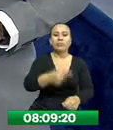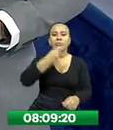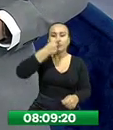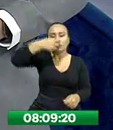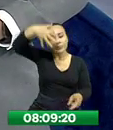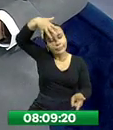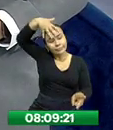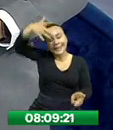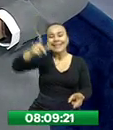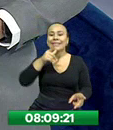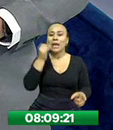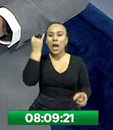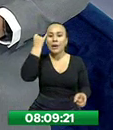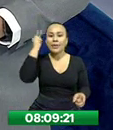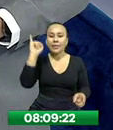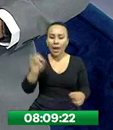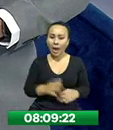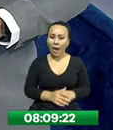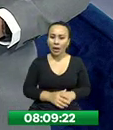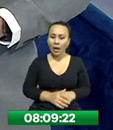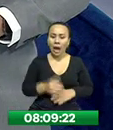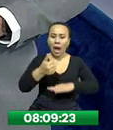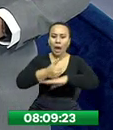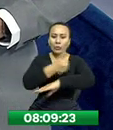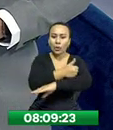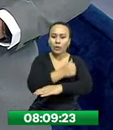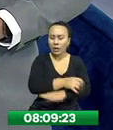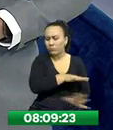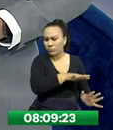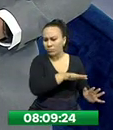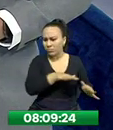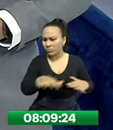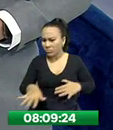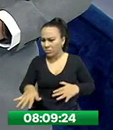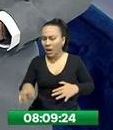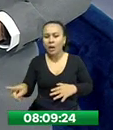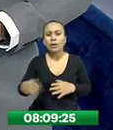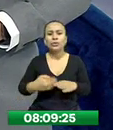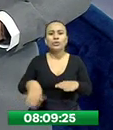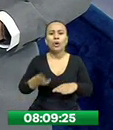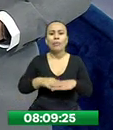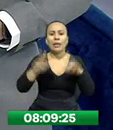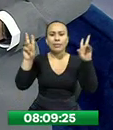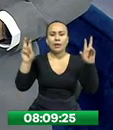Los organizadores del evento y las autoridades se pronunciaron en torno al caso. Veamos.